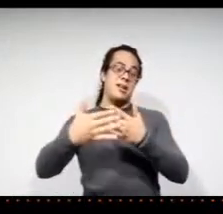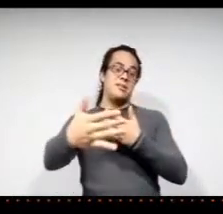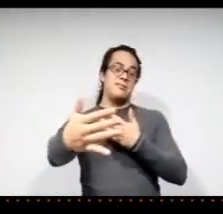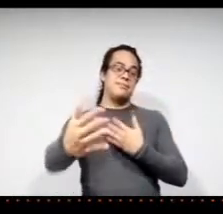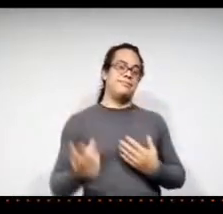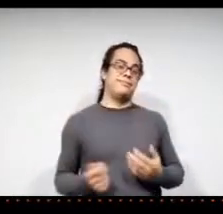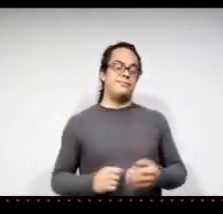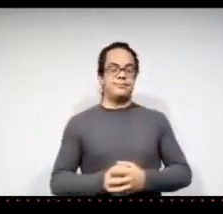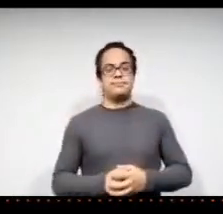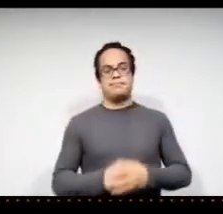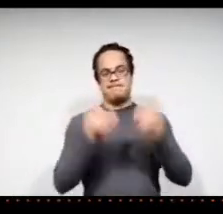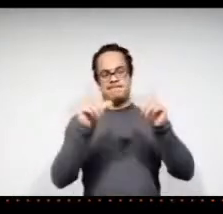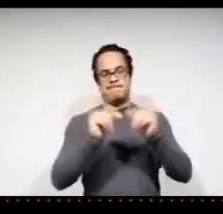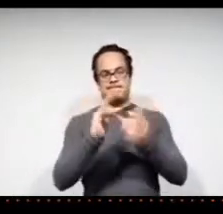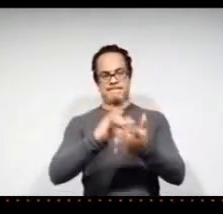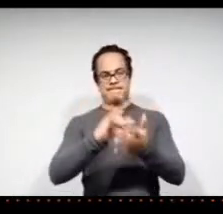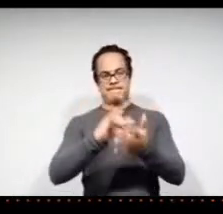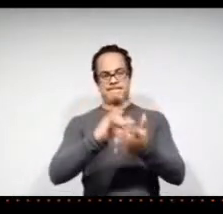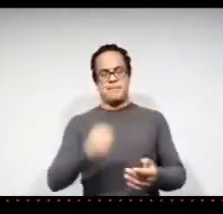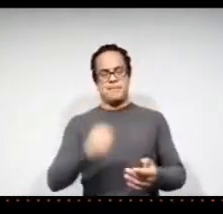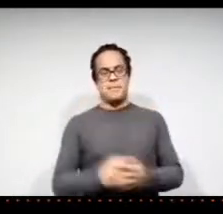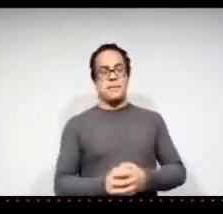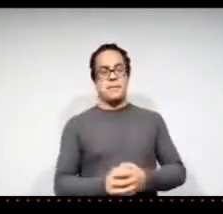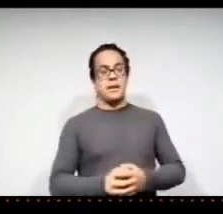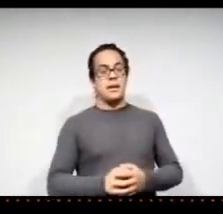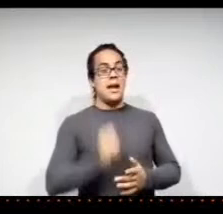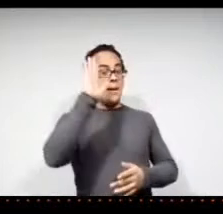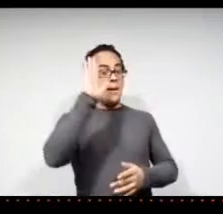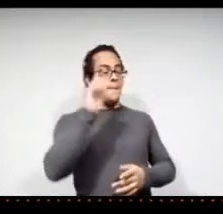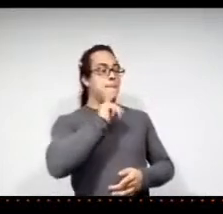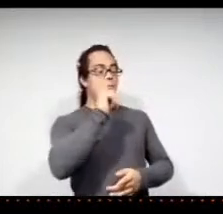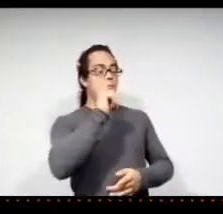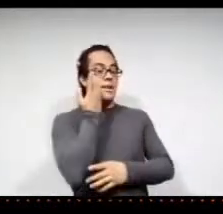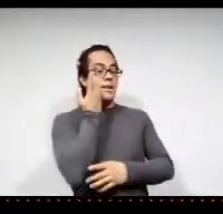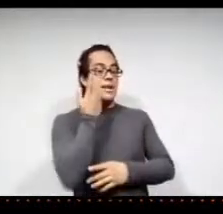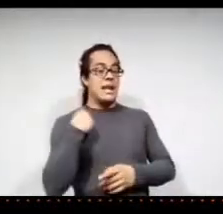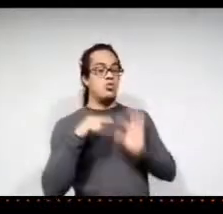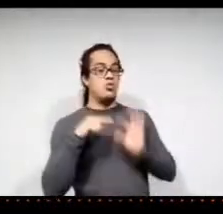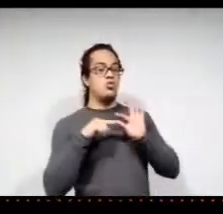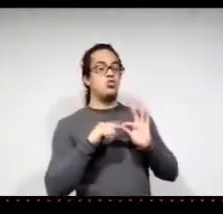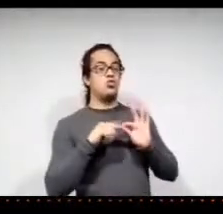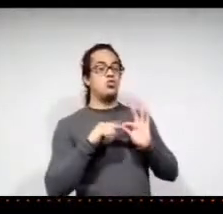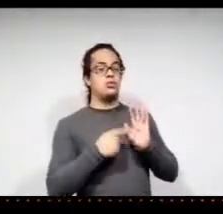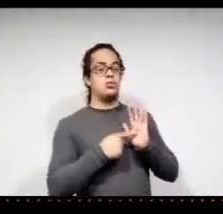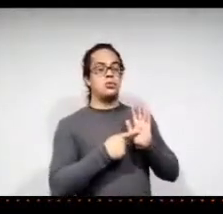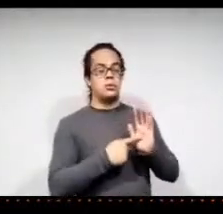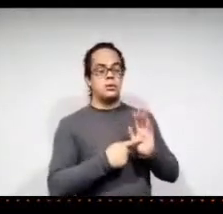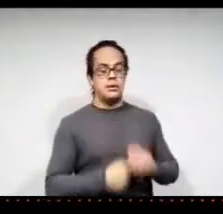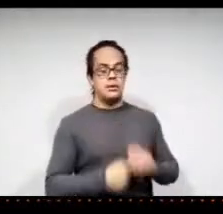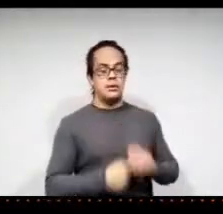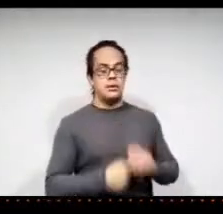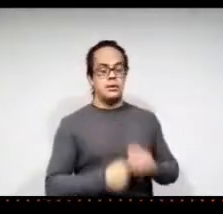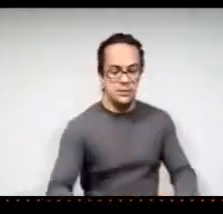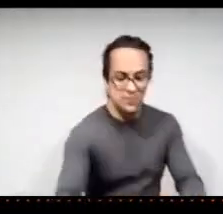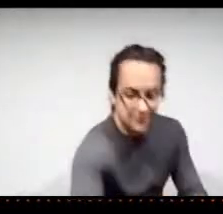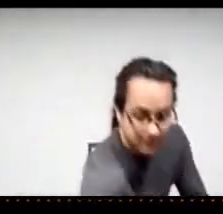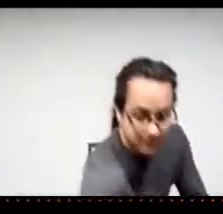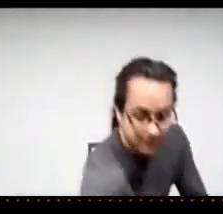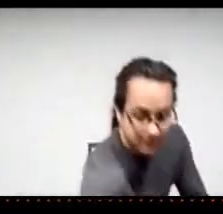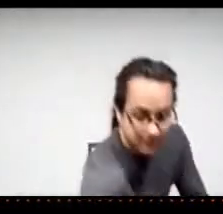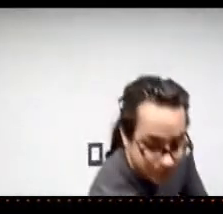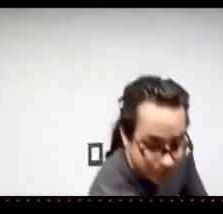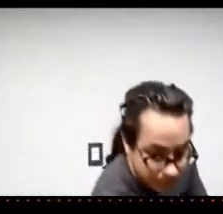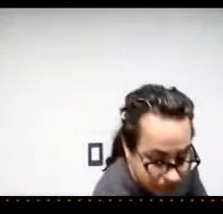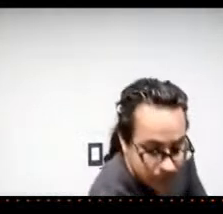dejo. Yo quisiera agregar ahí nada más, retomando lo que han dicho, lo que yo quisiera y me